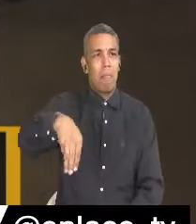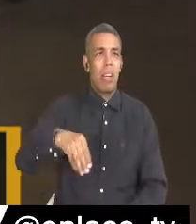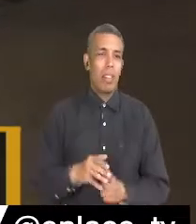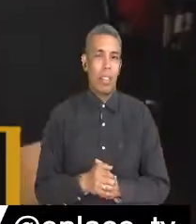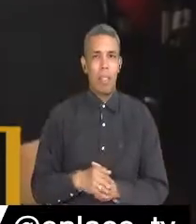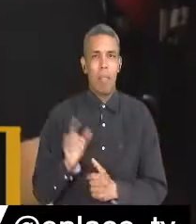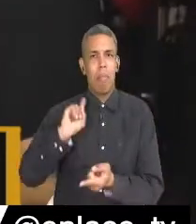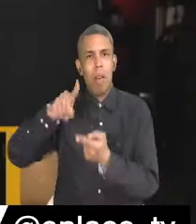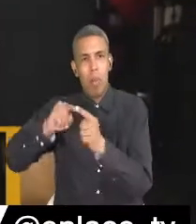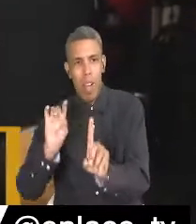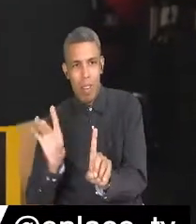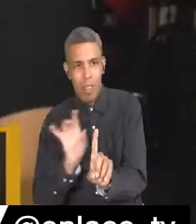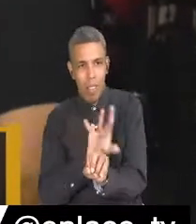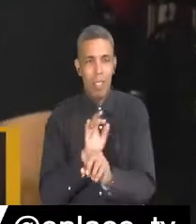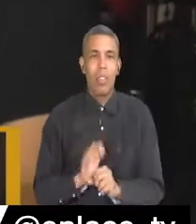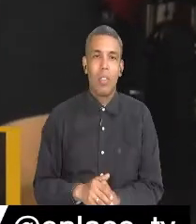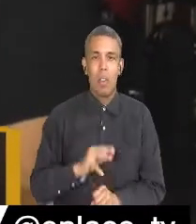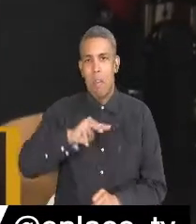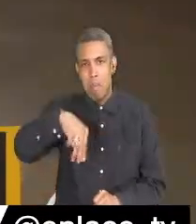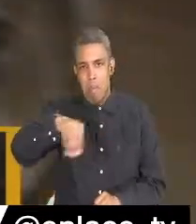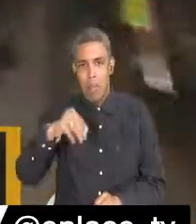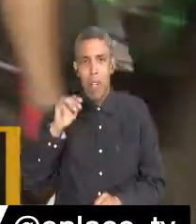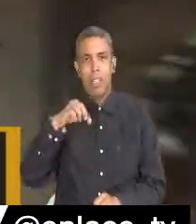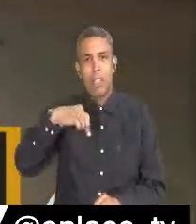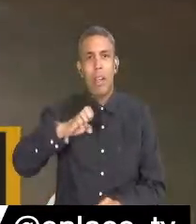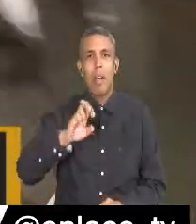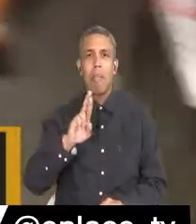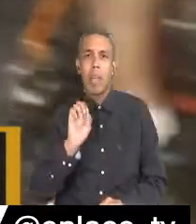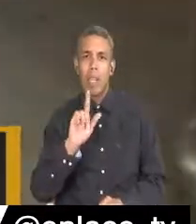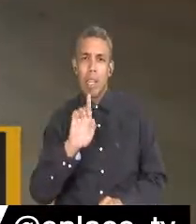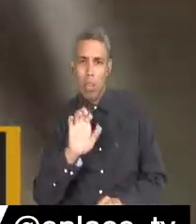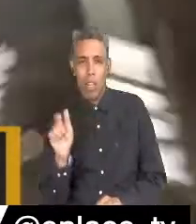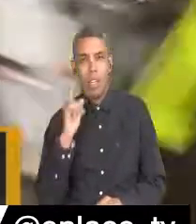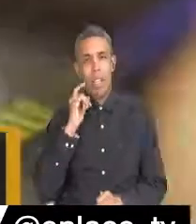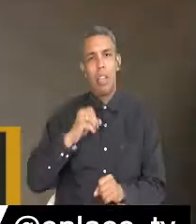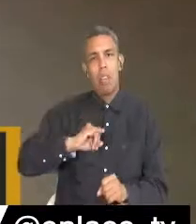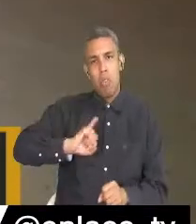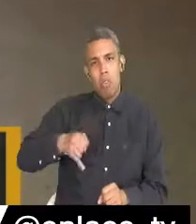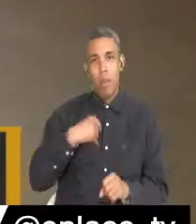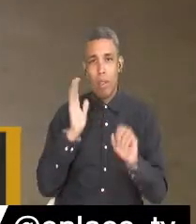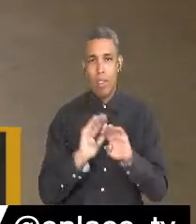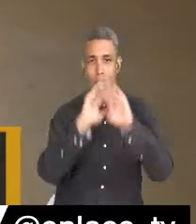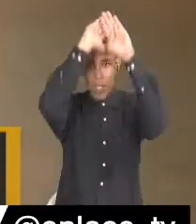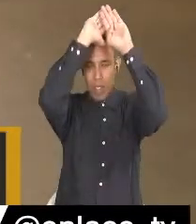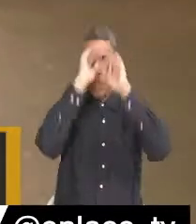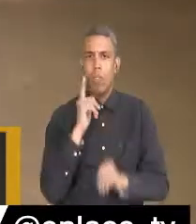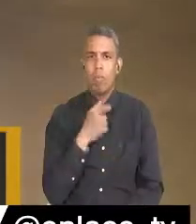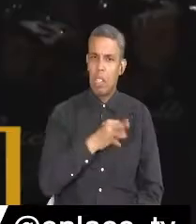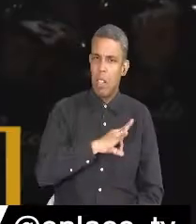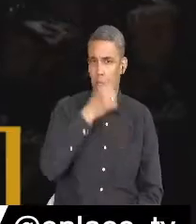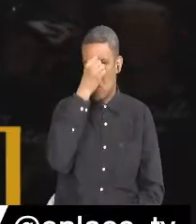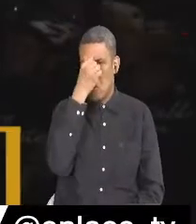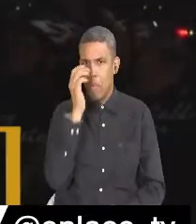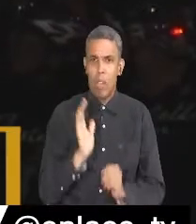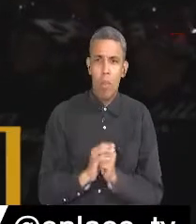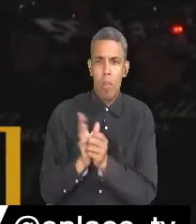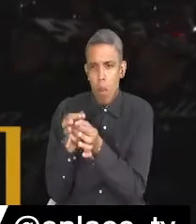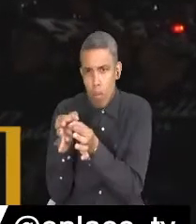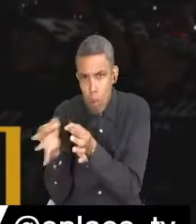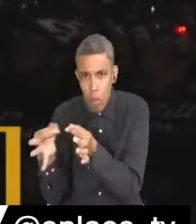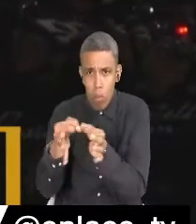Llanito, los miércoles a Peroles, los jueves al centro y los fines de semana programamos más que todo trochas, o las trochas que hay